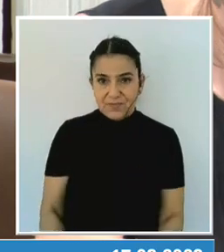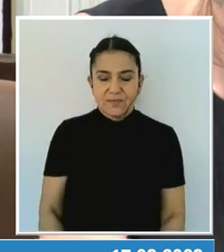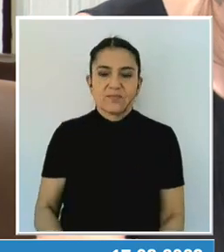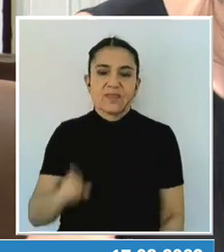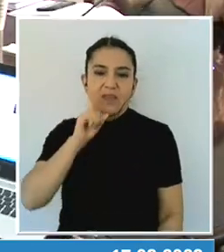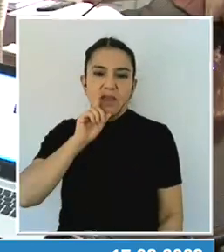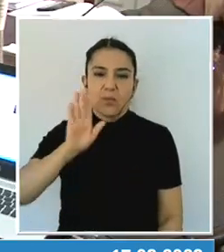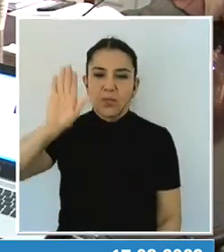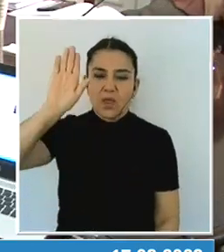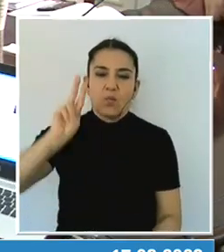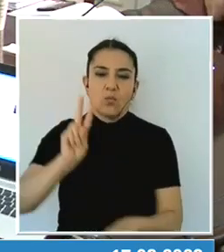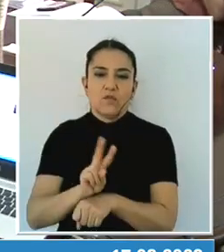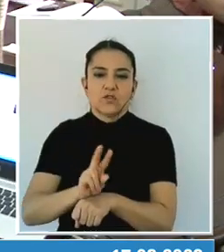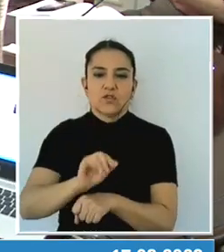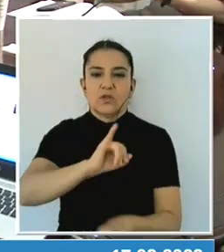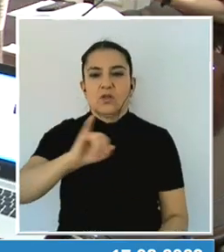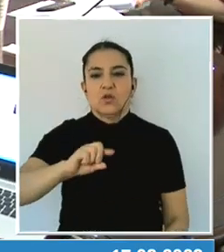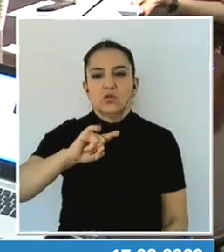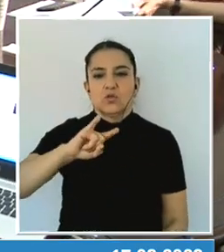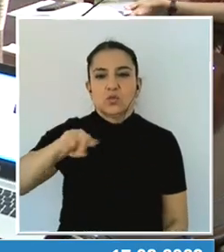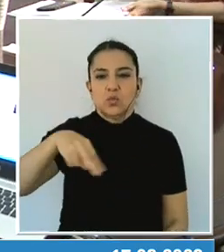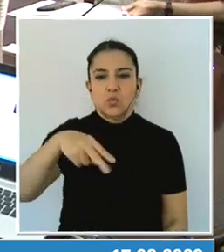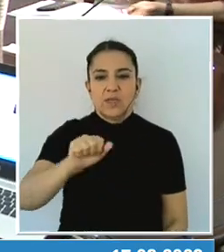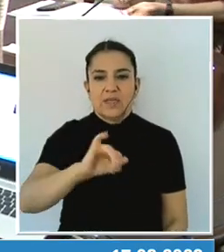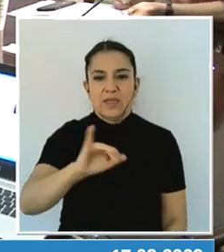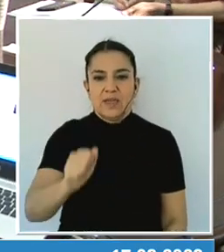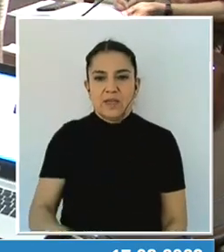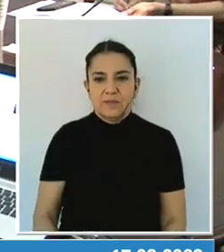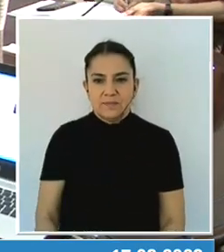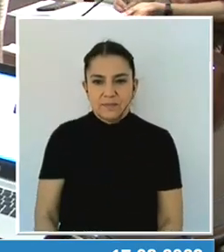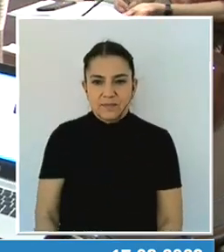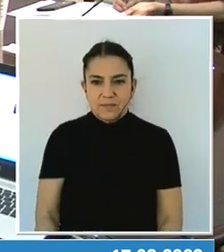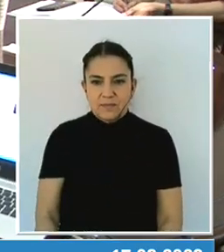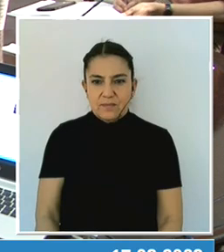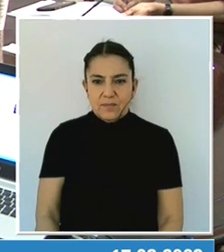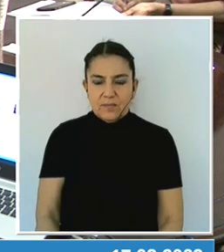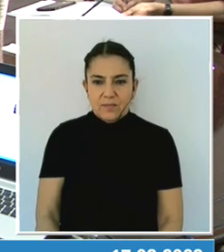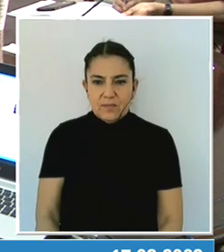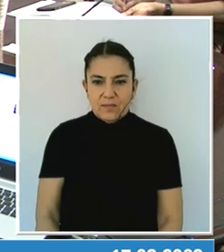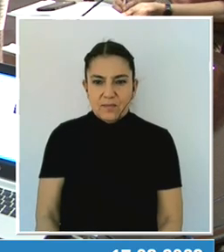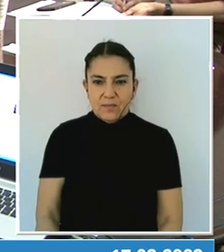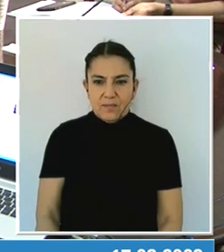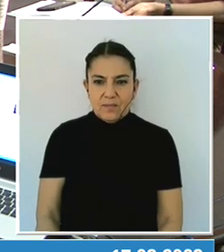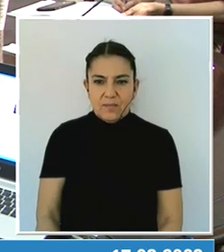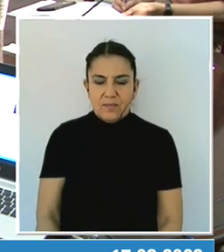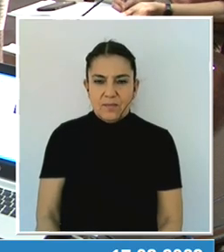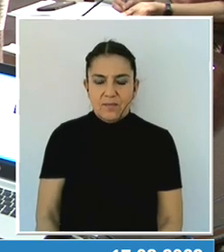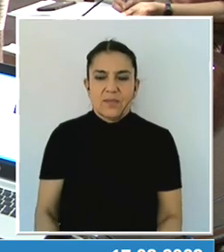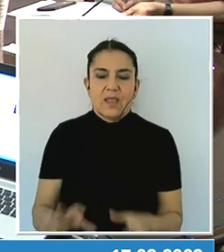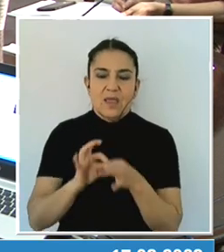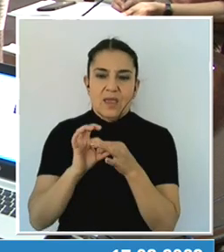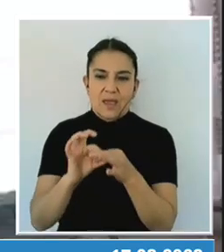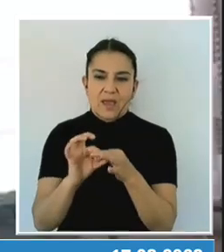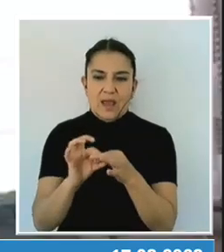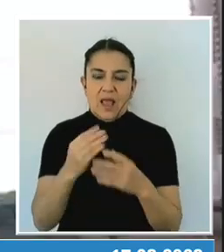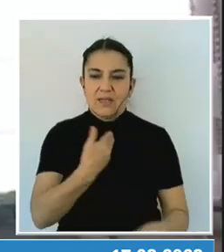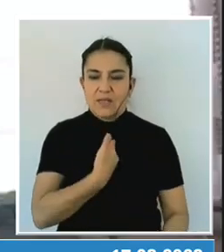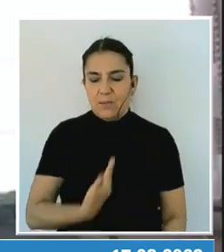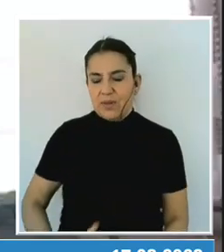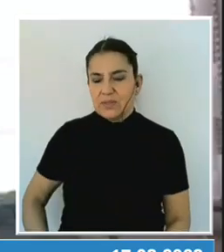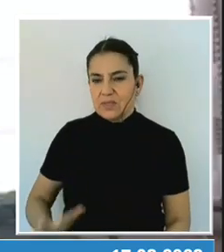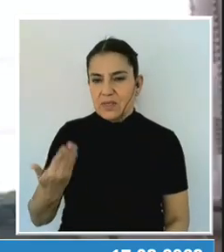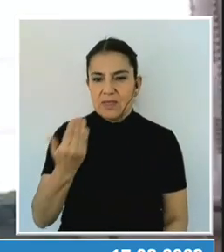profesora Zúñiga. Bien, muchísimas gracias, señora Presidenta, y también por